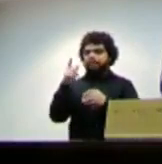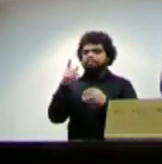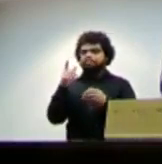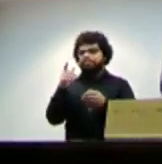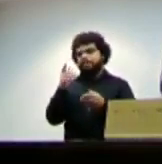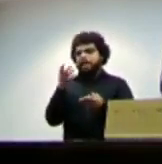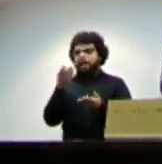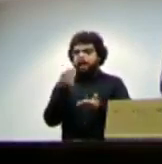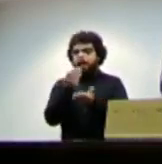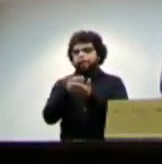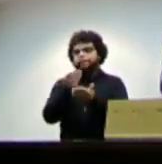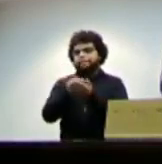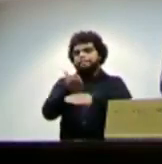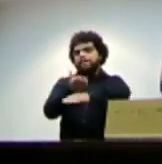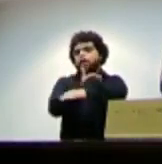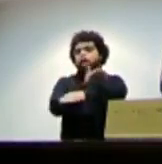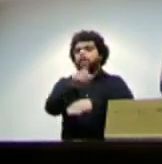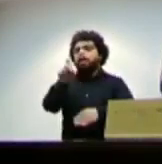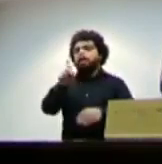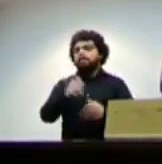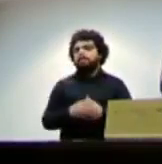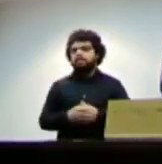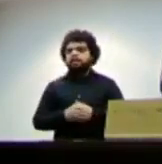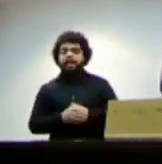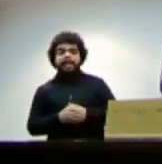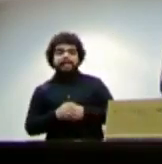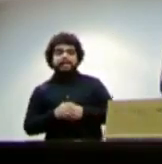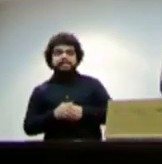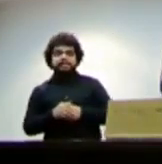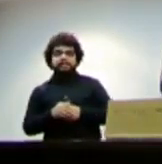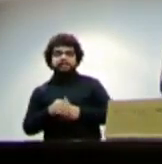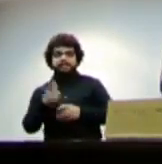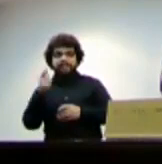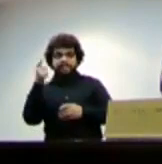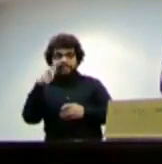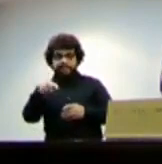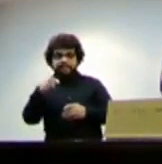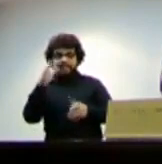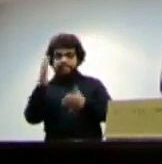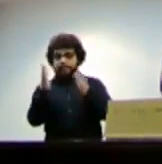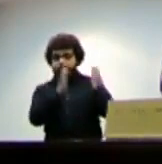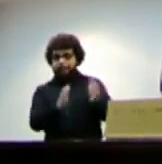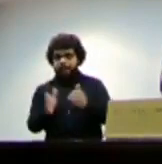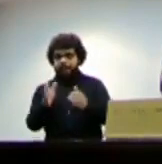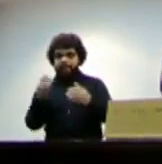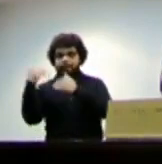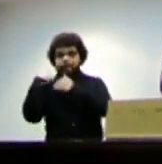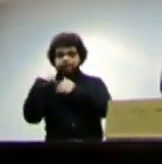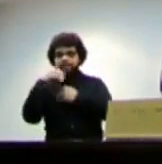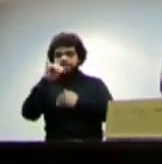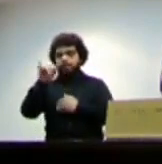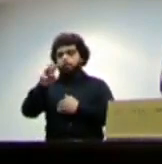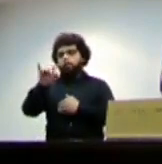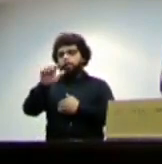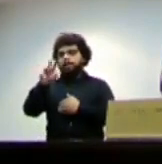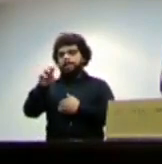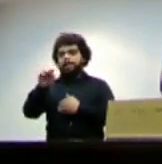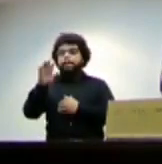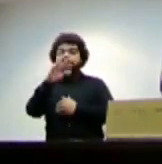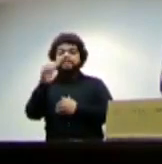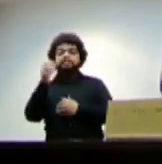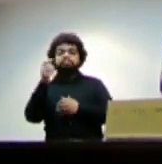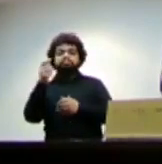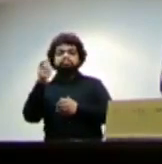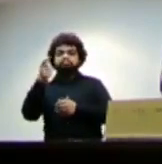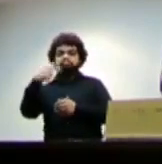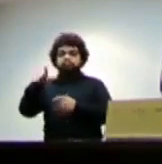autoridad? El programa de conservación es el ingeniero William Río Mera con la gente de él, técnica de generación,